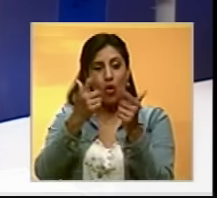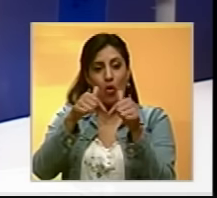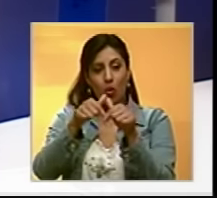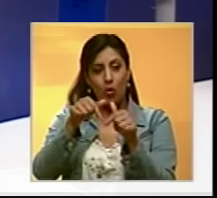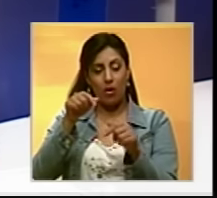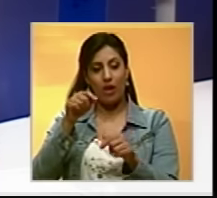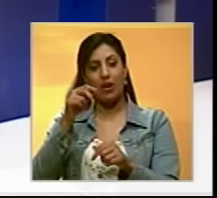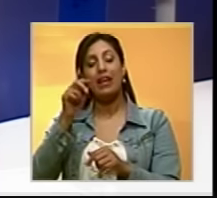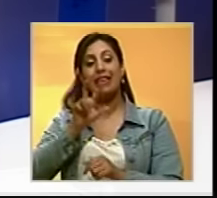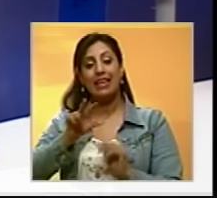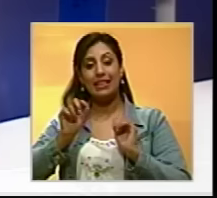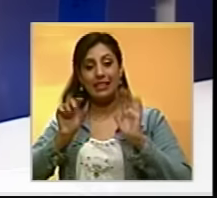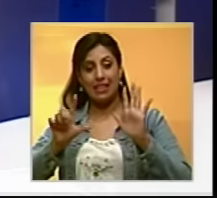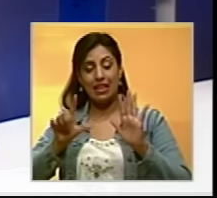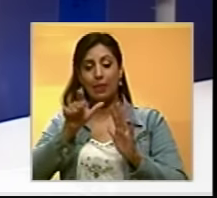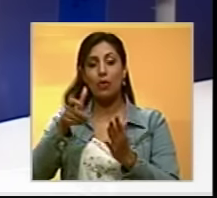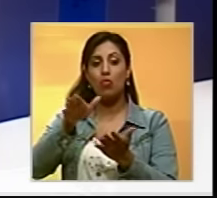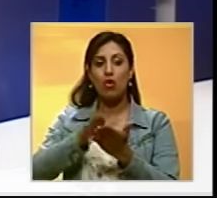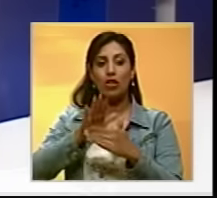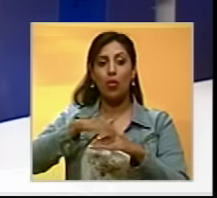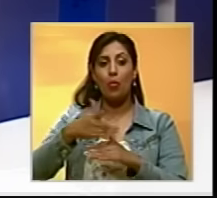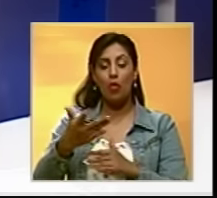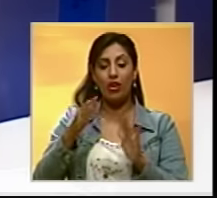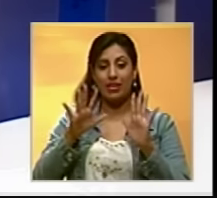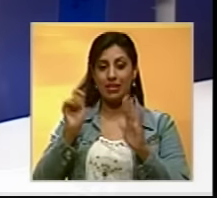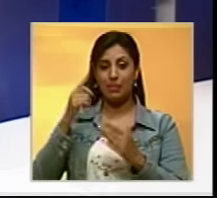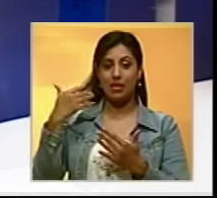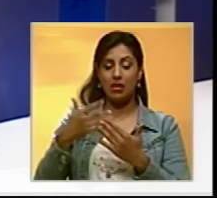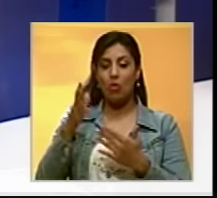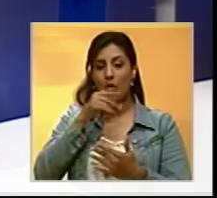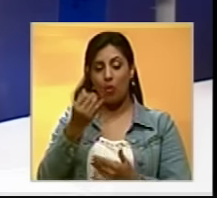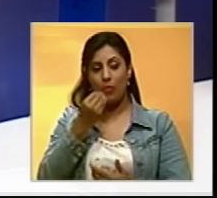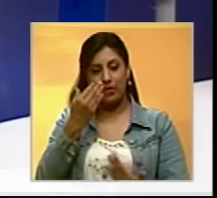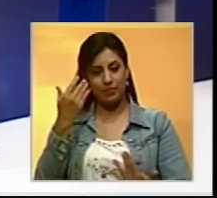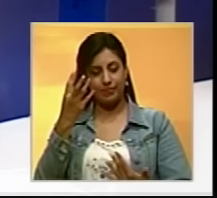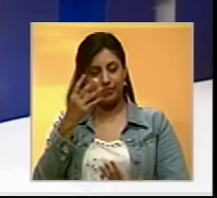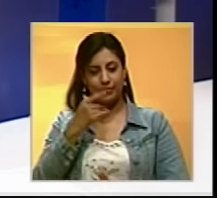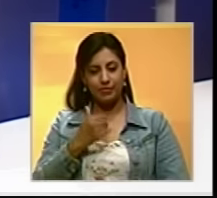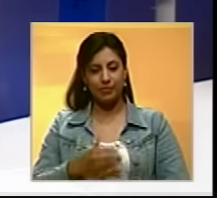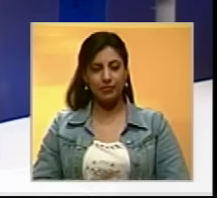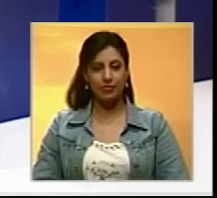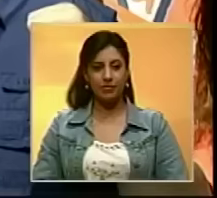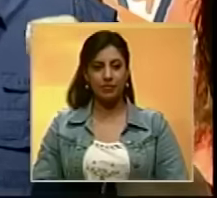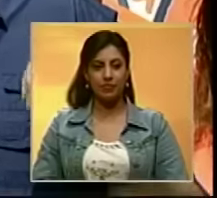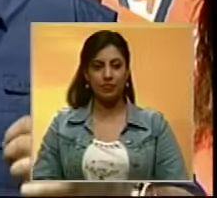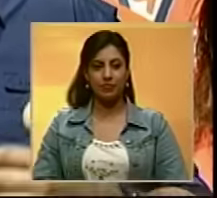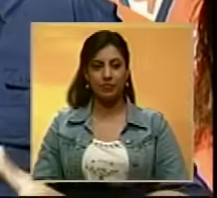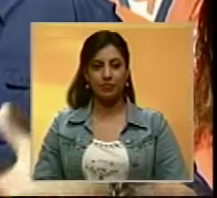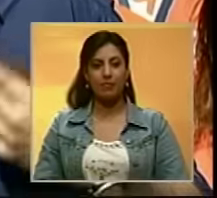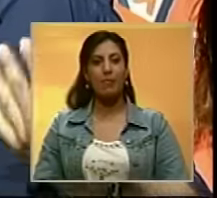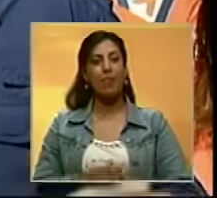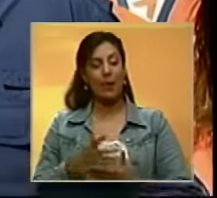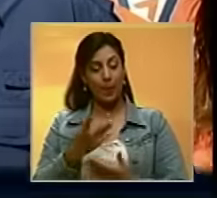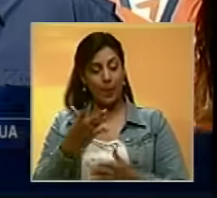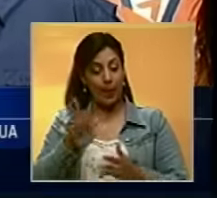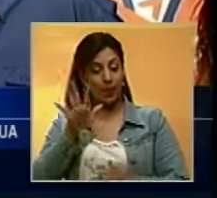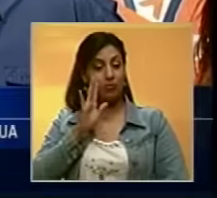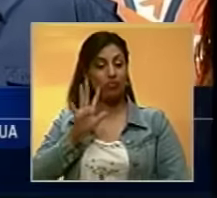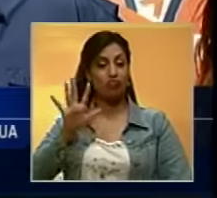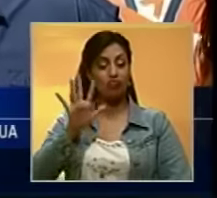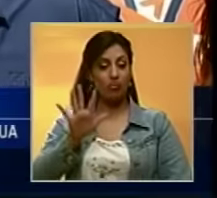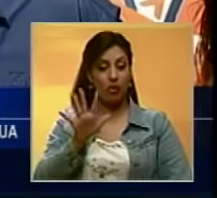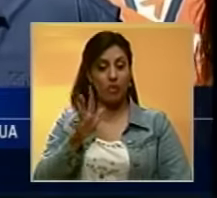inas 37 han fallecido en 10 meses randolfo blanco nos tiene la información presumimos